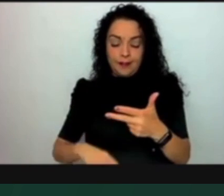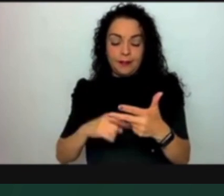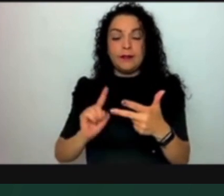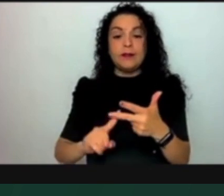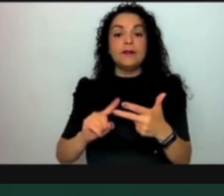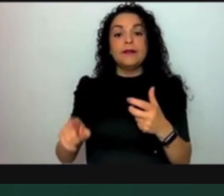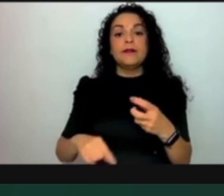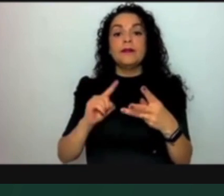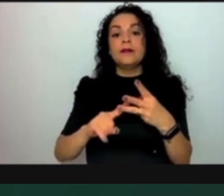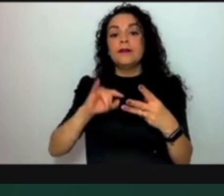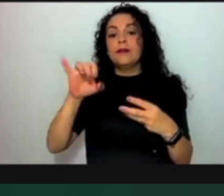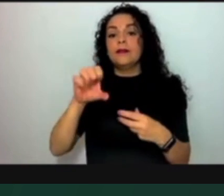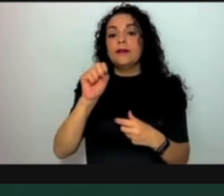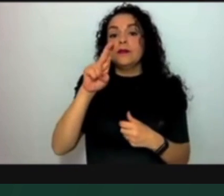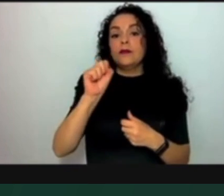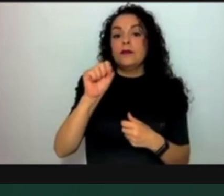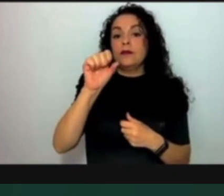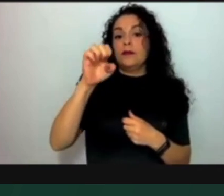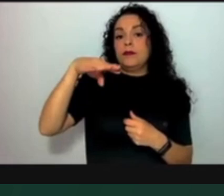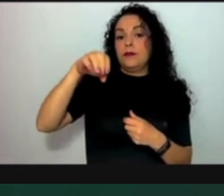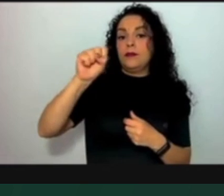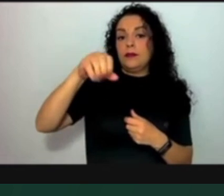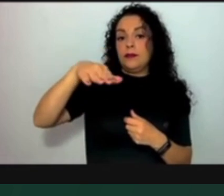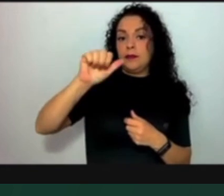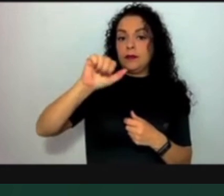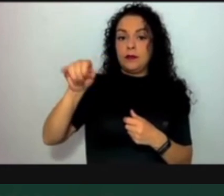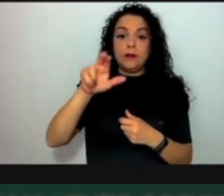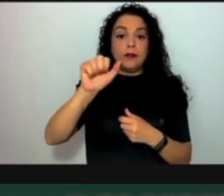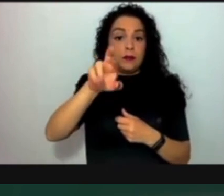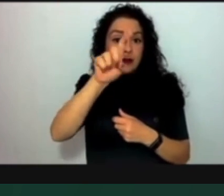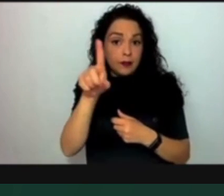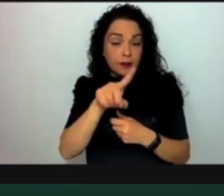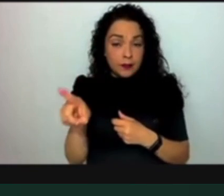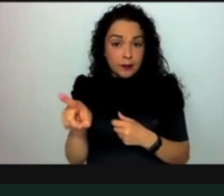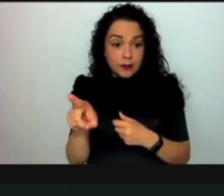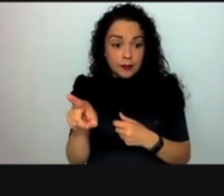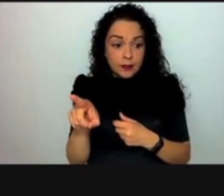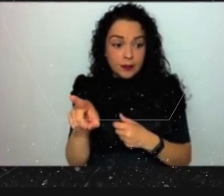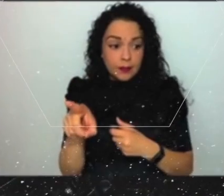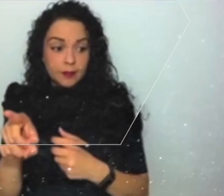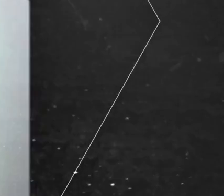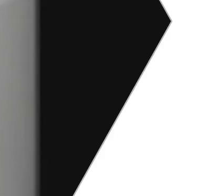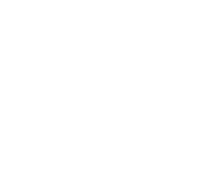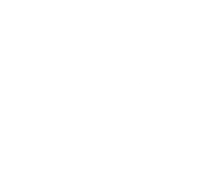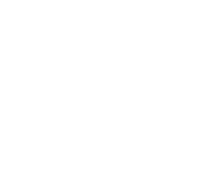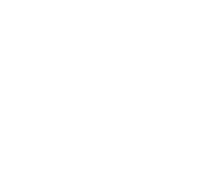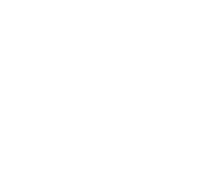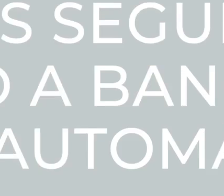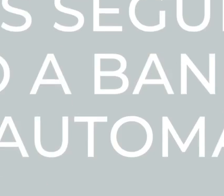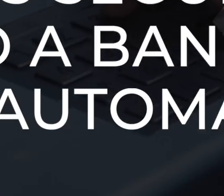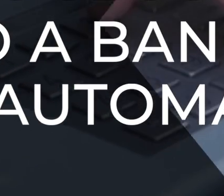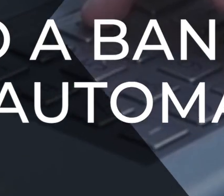de un tramo de la carretera México-Toluca ubicado en el cruce de Constituyentes y Prolongación Reforma.